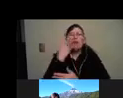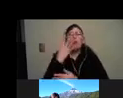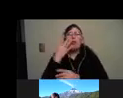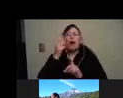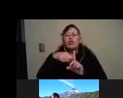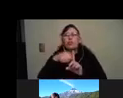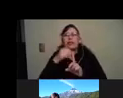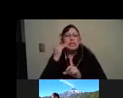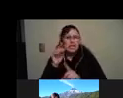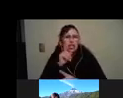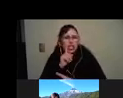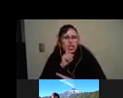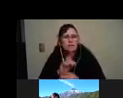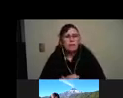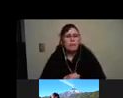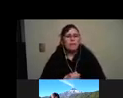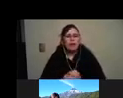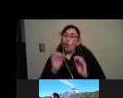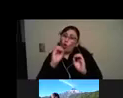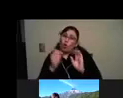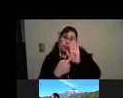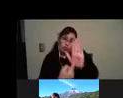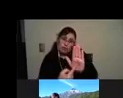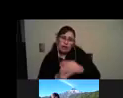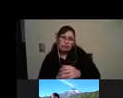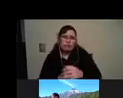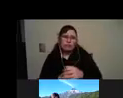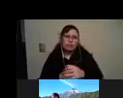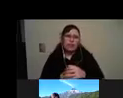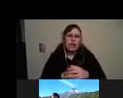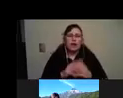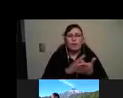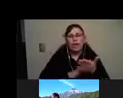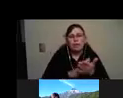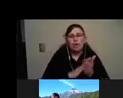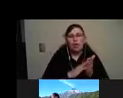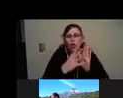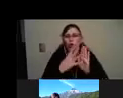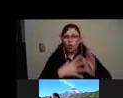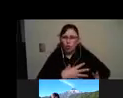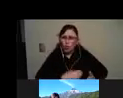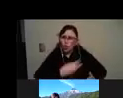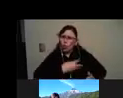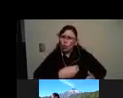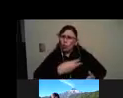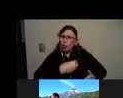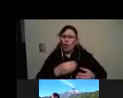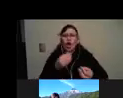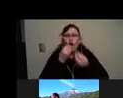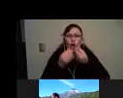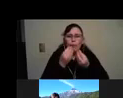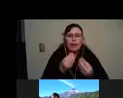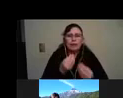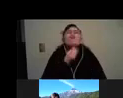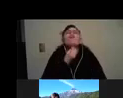si hay alteraciones, anormalidades en términos de la función de succión o de devolución, que le cueste comer todavía, que le